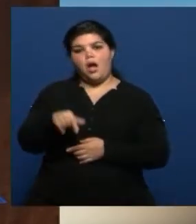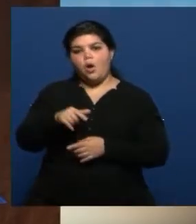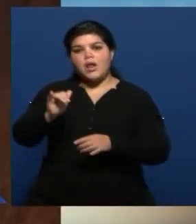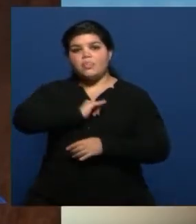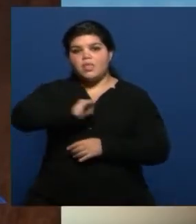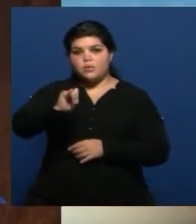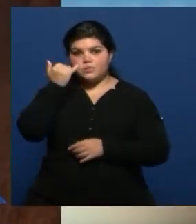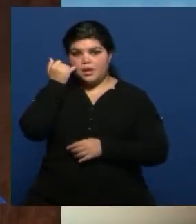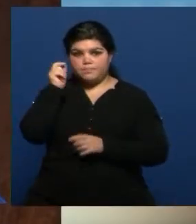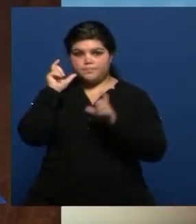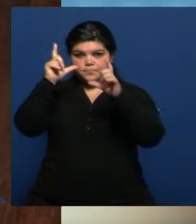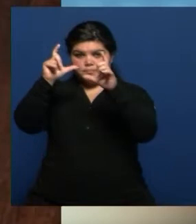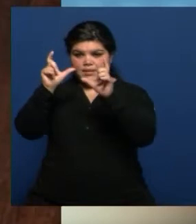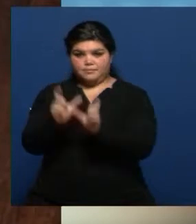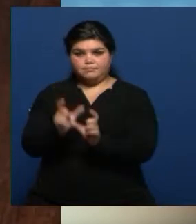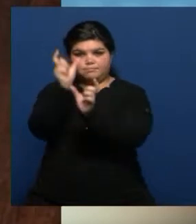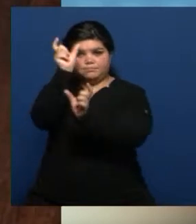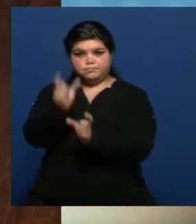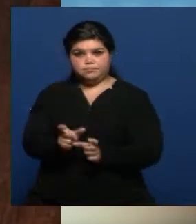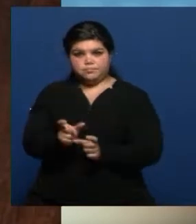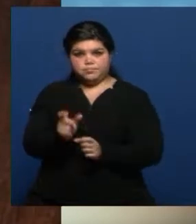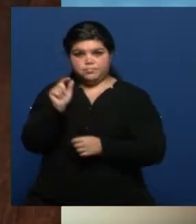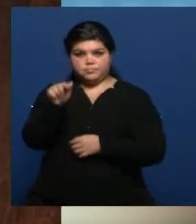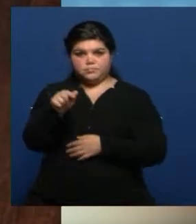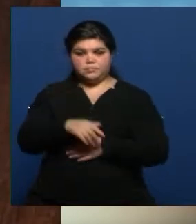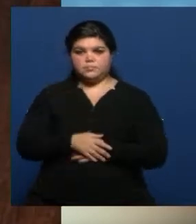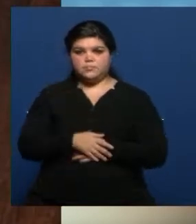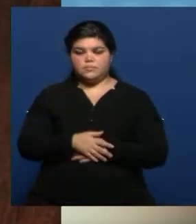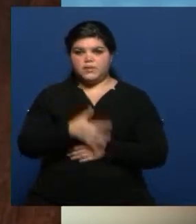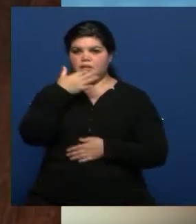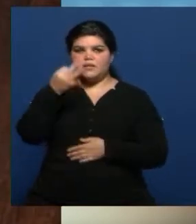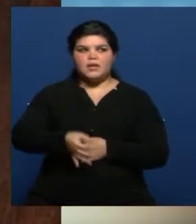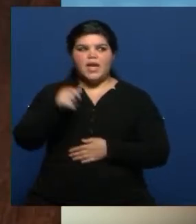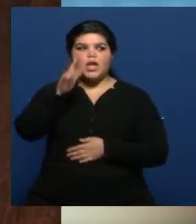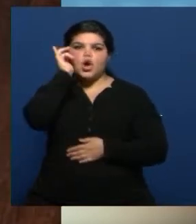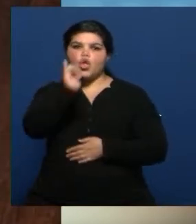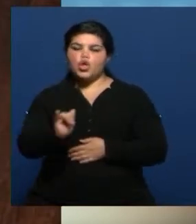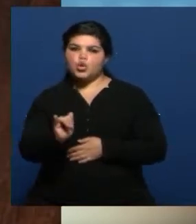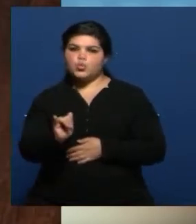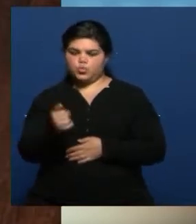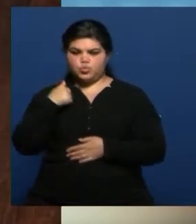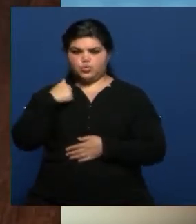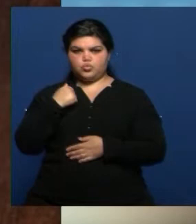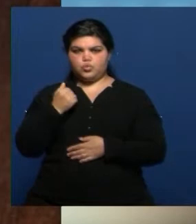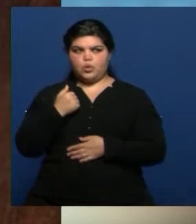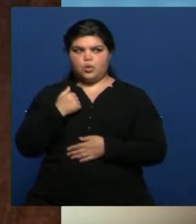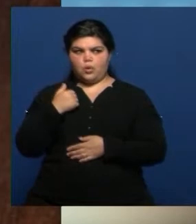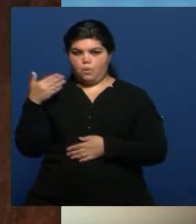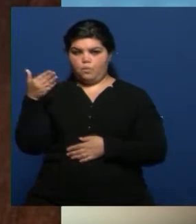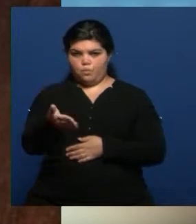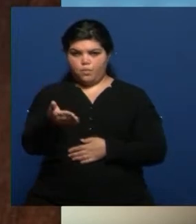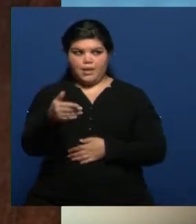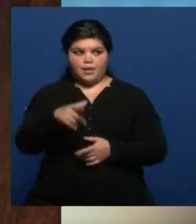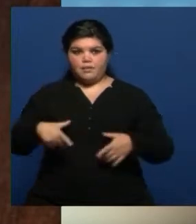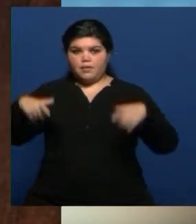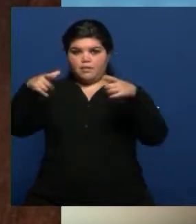lo estaban mostrando. Ese ticket, hay una impunidad total, es una estación de servicio de Godoy Cruz, que fui yo personalmente, esta garrafa que estoy mostrando en este